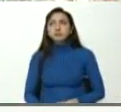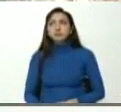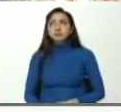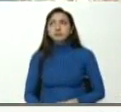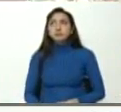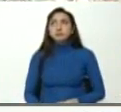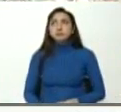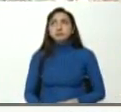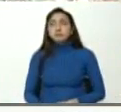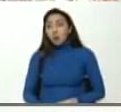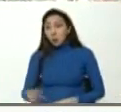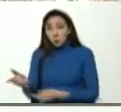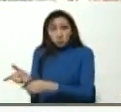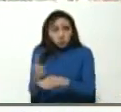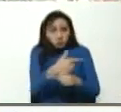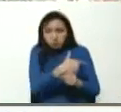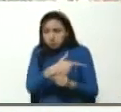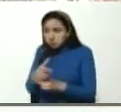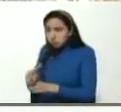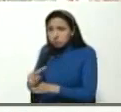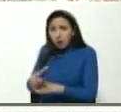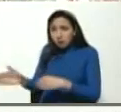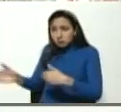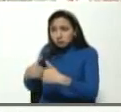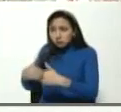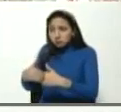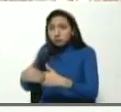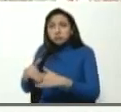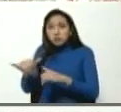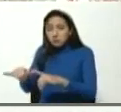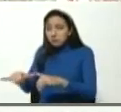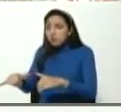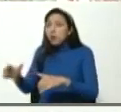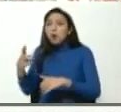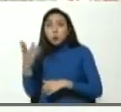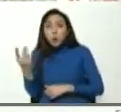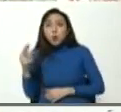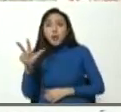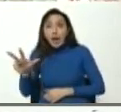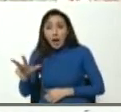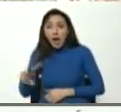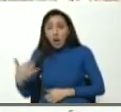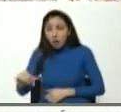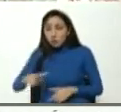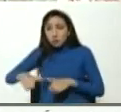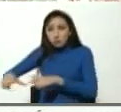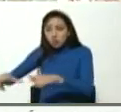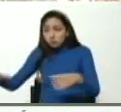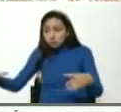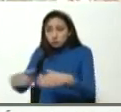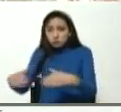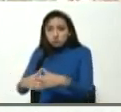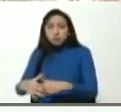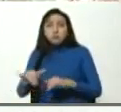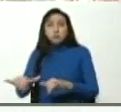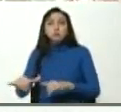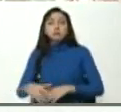ahí estaban los tanques tapando la puerta la 3 no la cámara 3